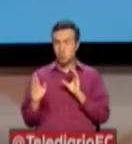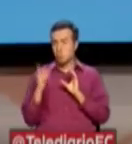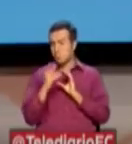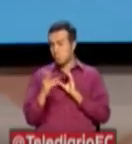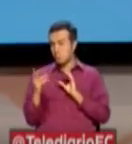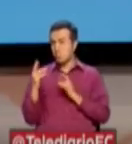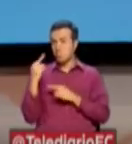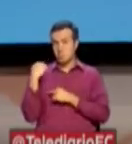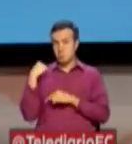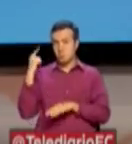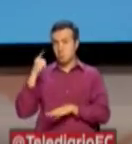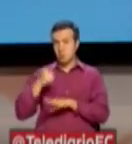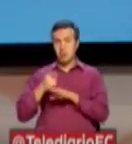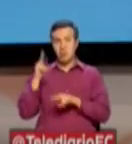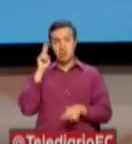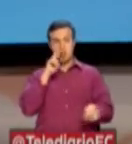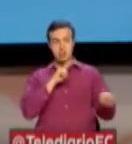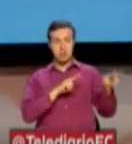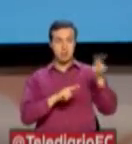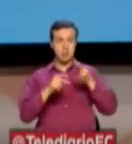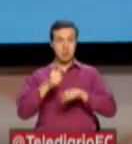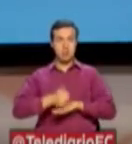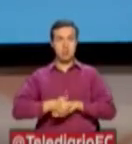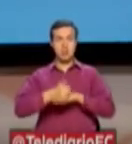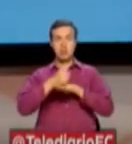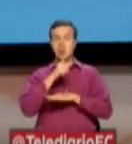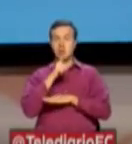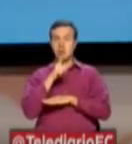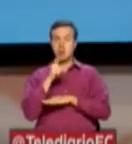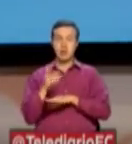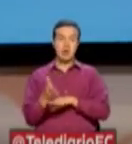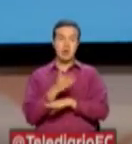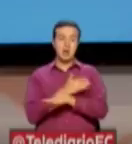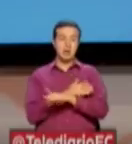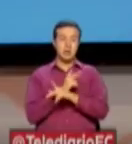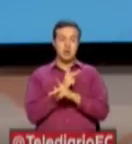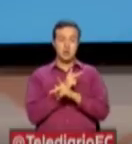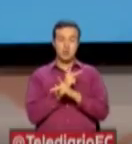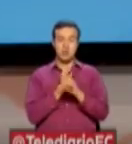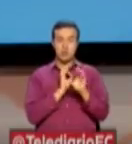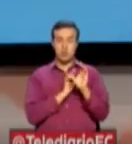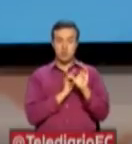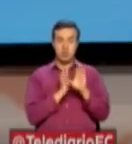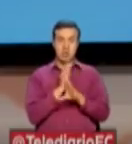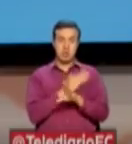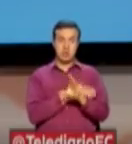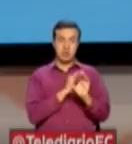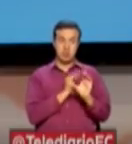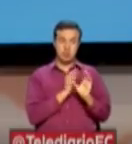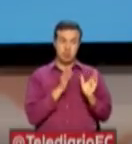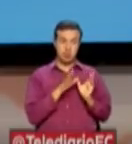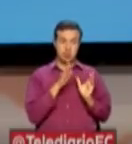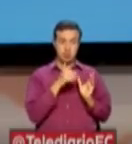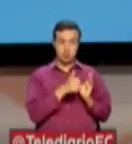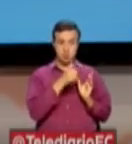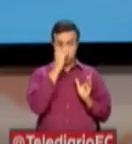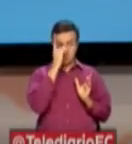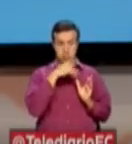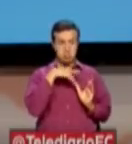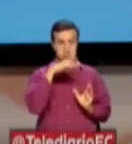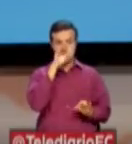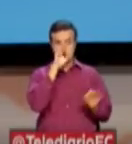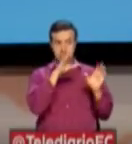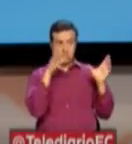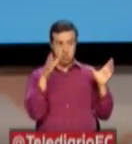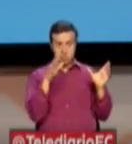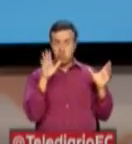mandato de evaluar a las autoridades designadas por el consejo cesado eso dice el anexo 3 y aquí no se trata de defender absolutamente